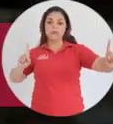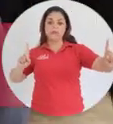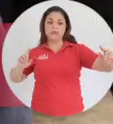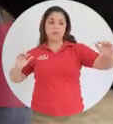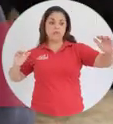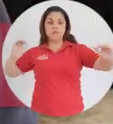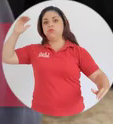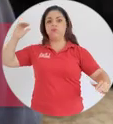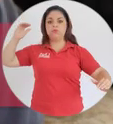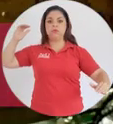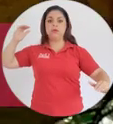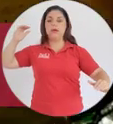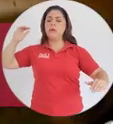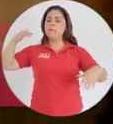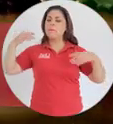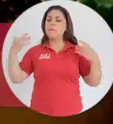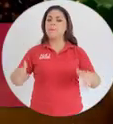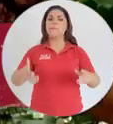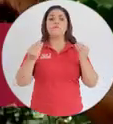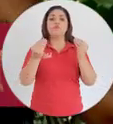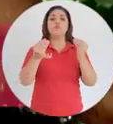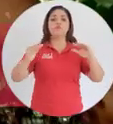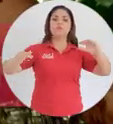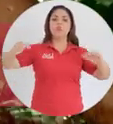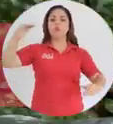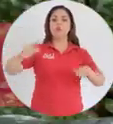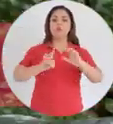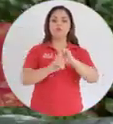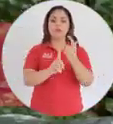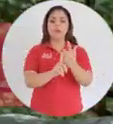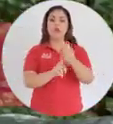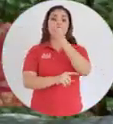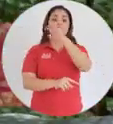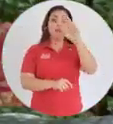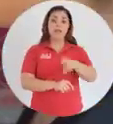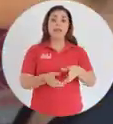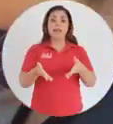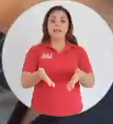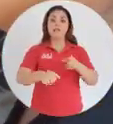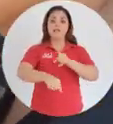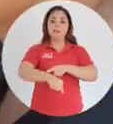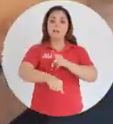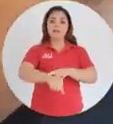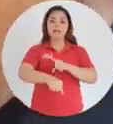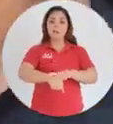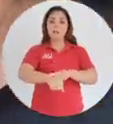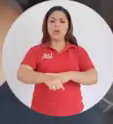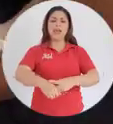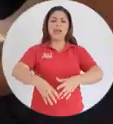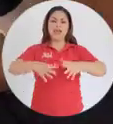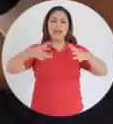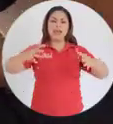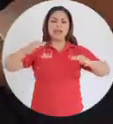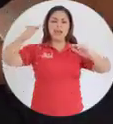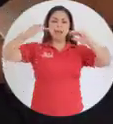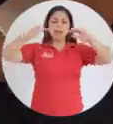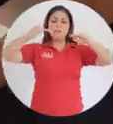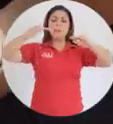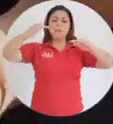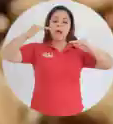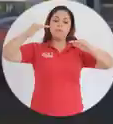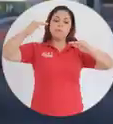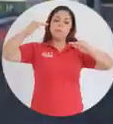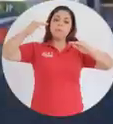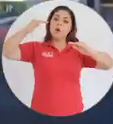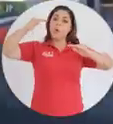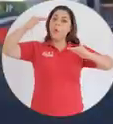de la desigualdad, de la inequidad social. Costa Rica en este momento es el país que crece, en el